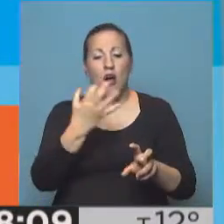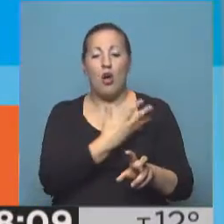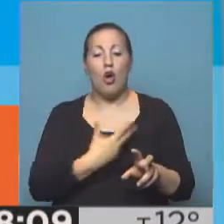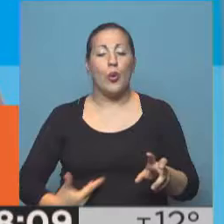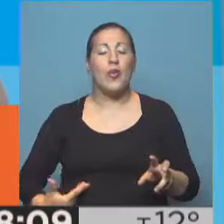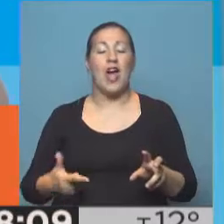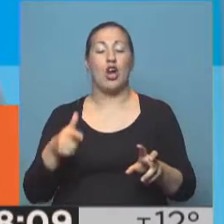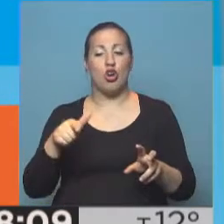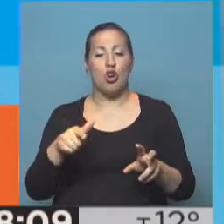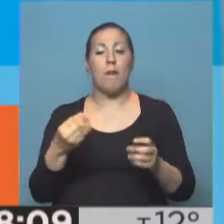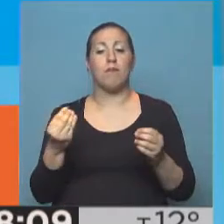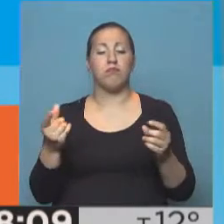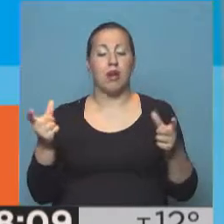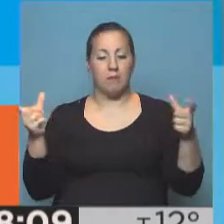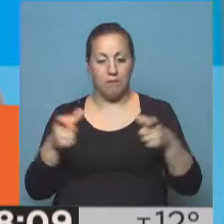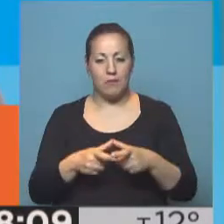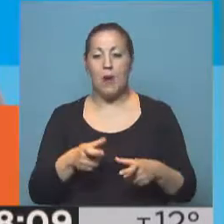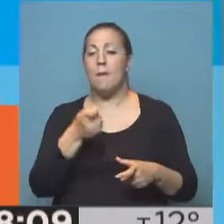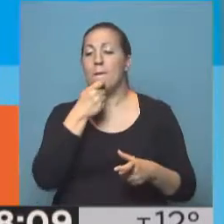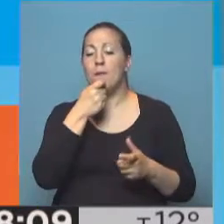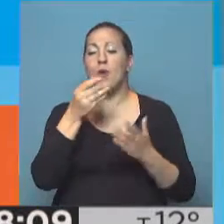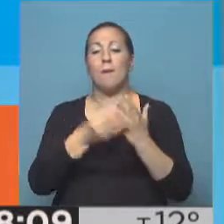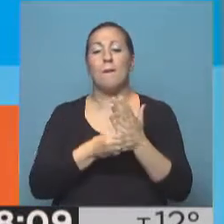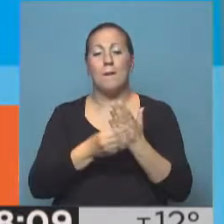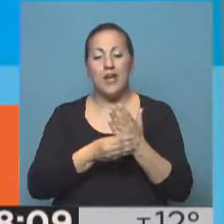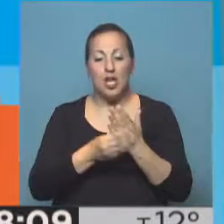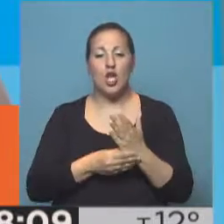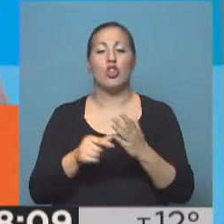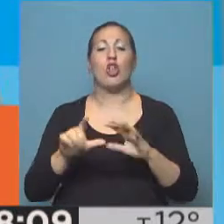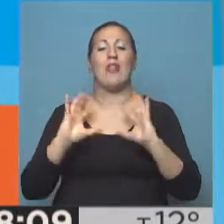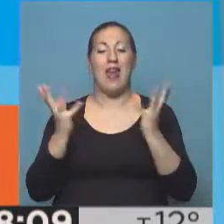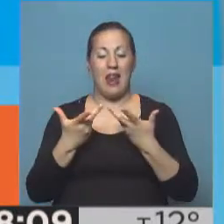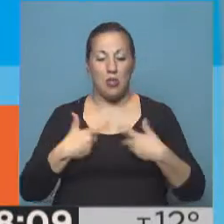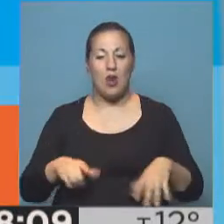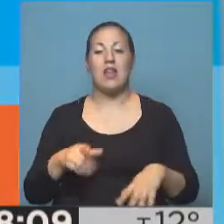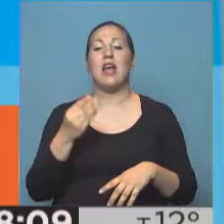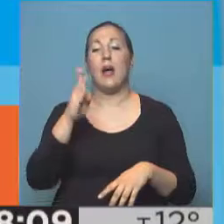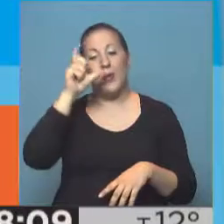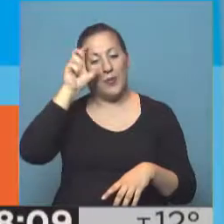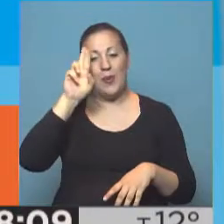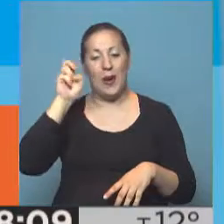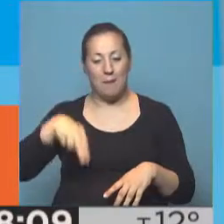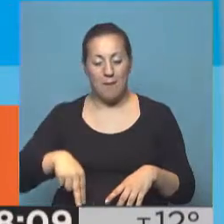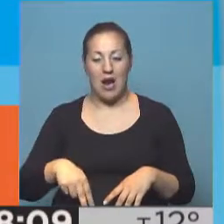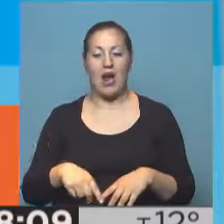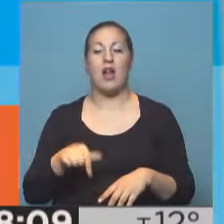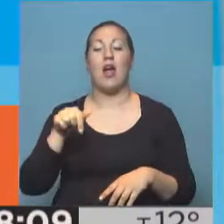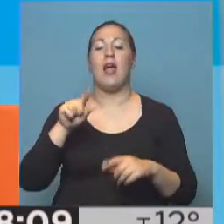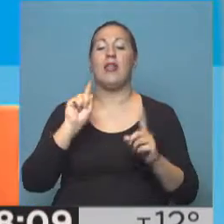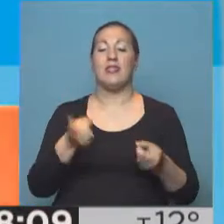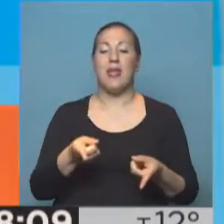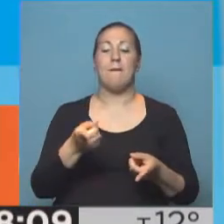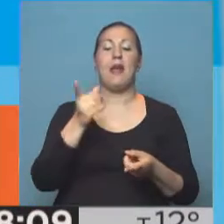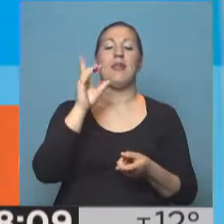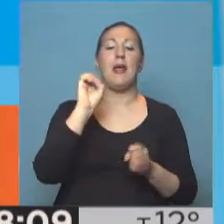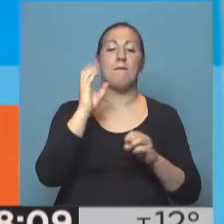en este lugar por ejemplo el ministro de medio ambiente sergio berman el de modernización andrés